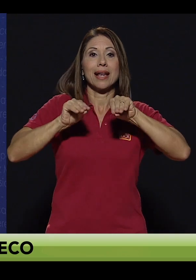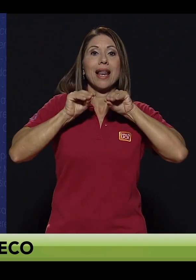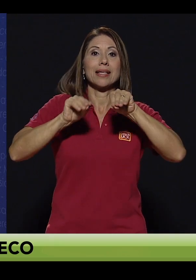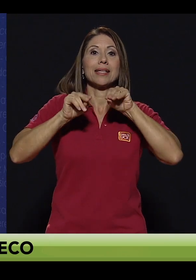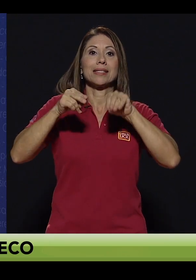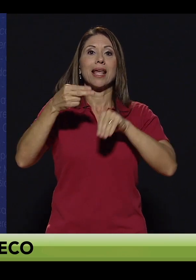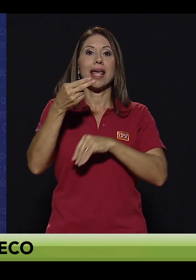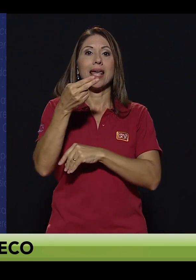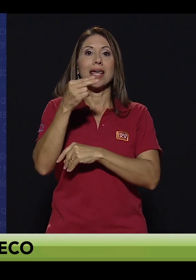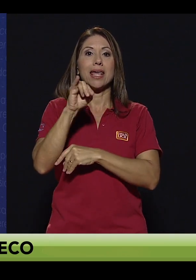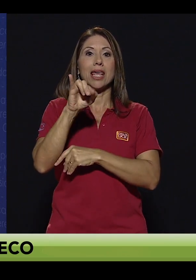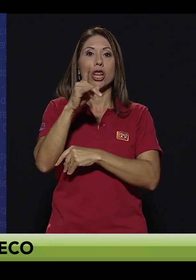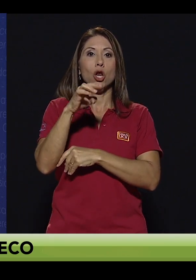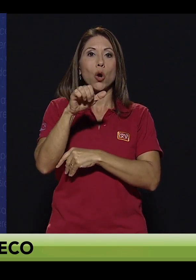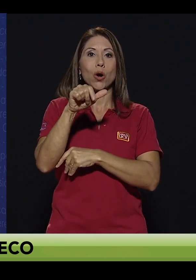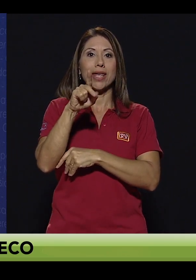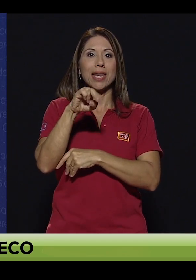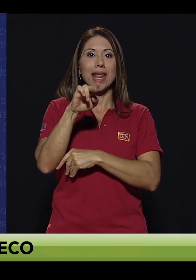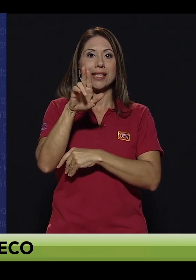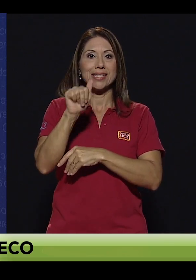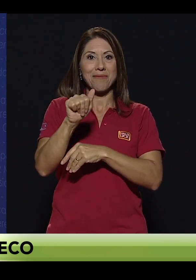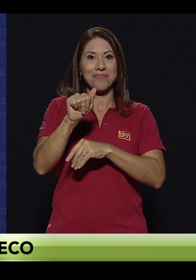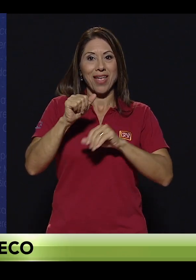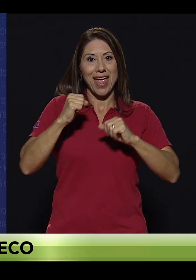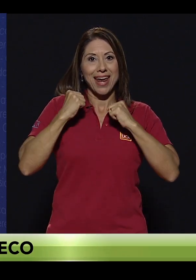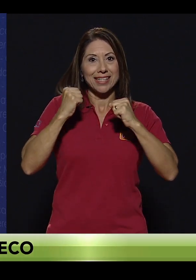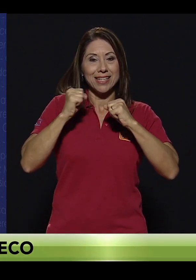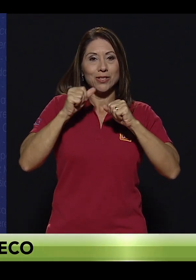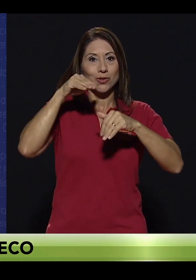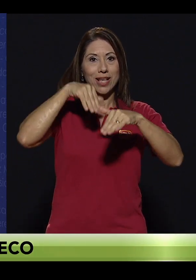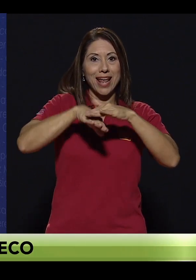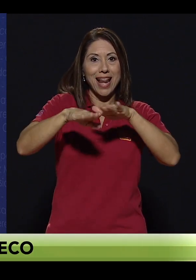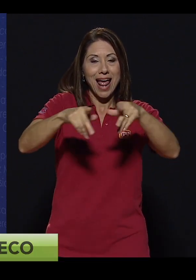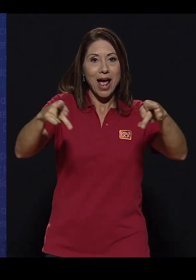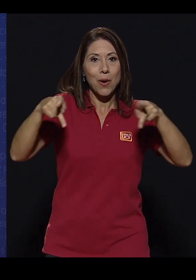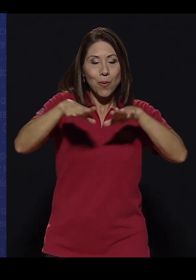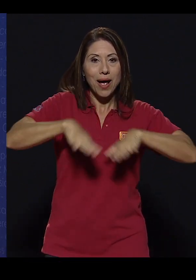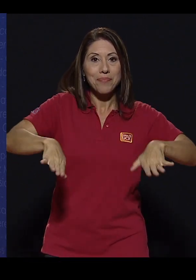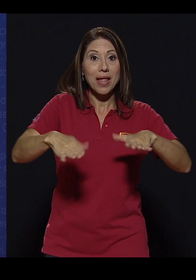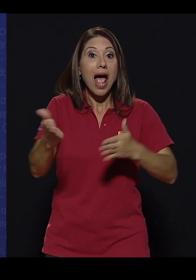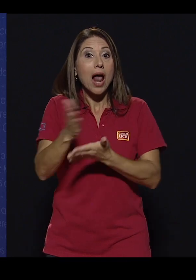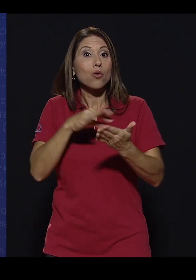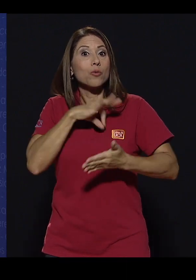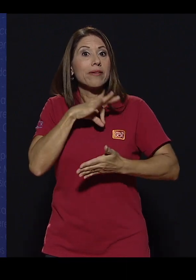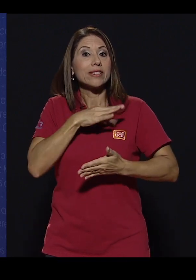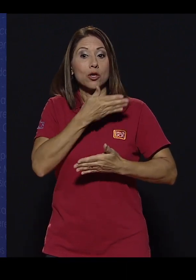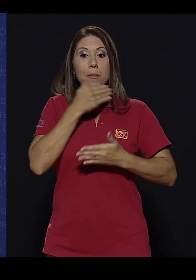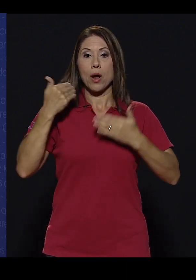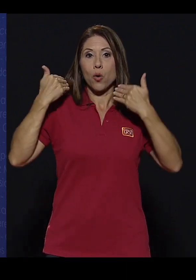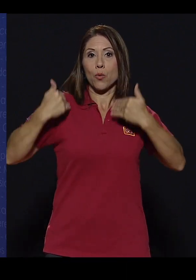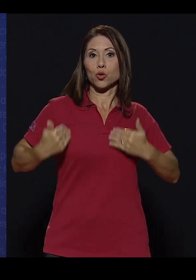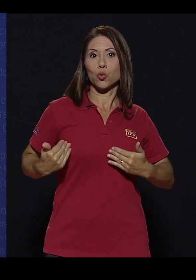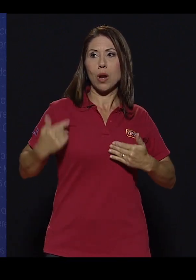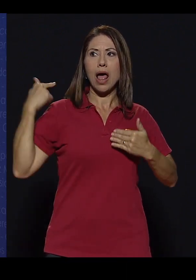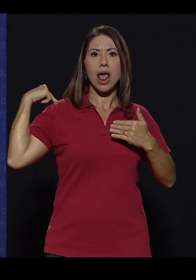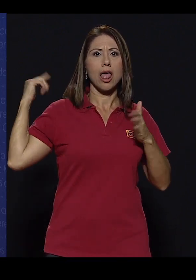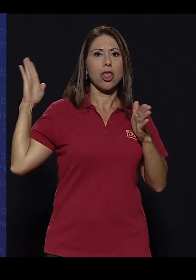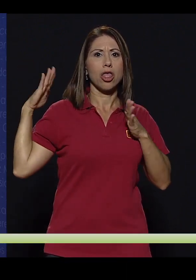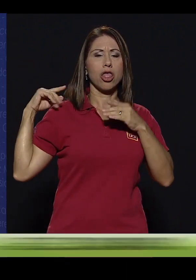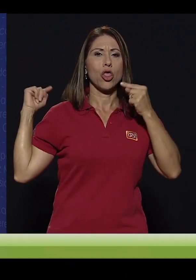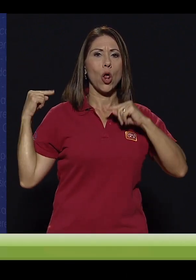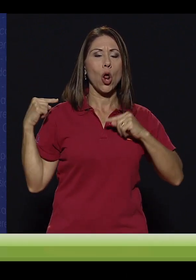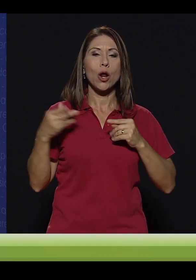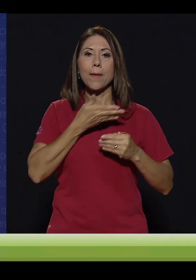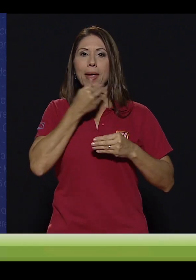kinesia o ejercicios en el agua y gimnasia en la piscina algunos beneficios que le ofrece la natación es una mejor postura menos dolores de